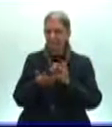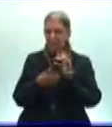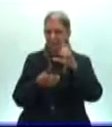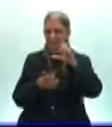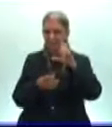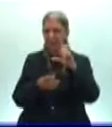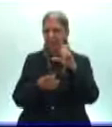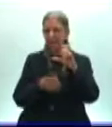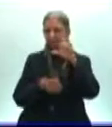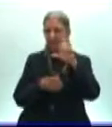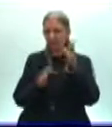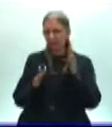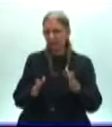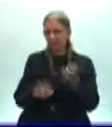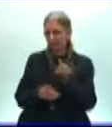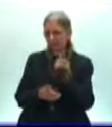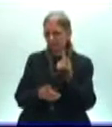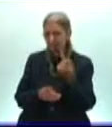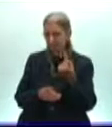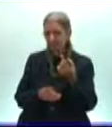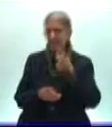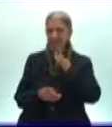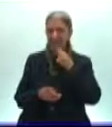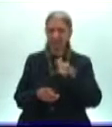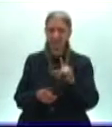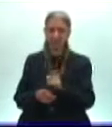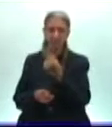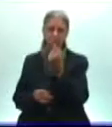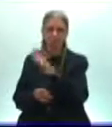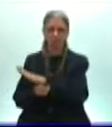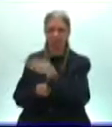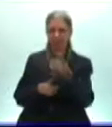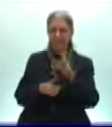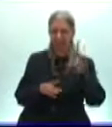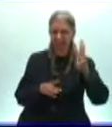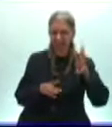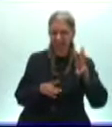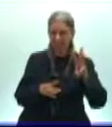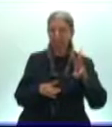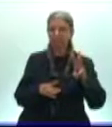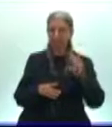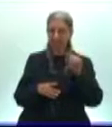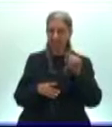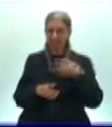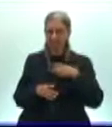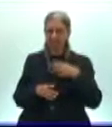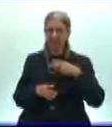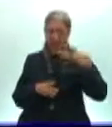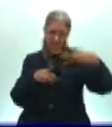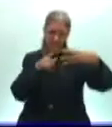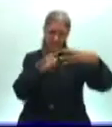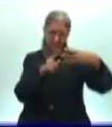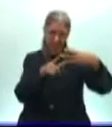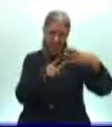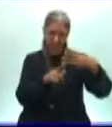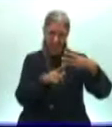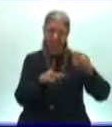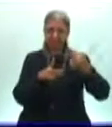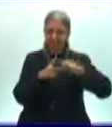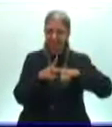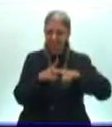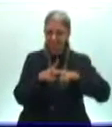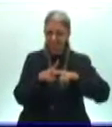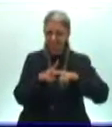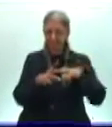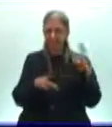los ejemplos del 1 al 3, que tienen los tres tipos de inecuaciones, y que resuelvan igualmente los